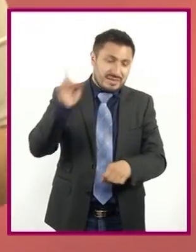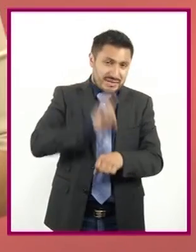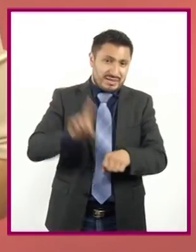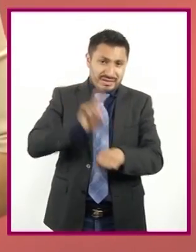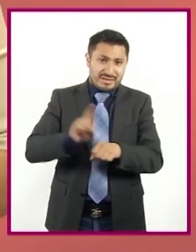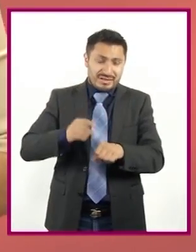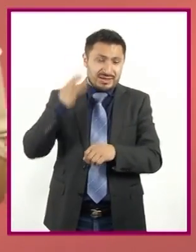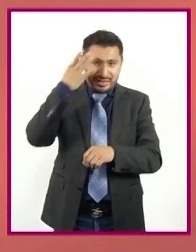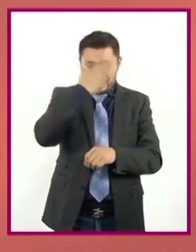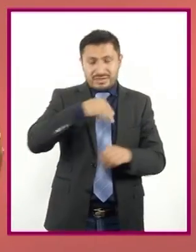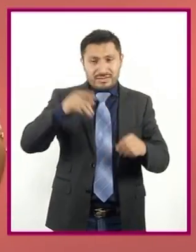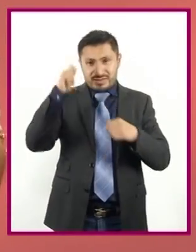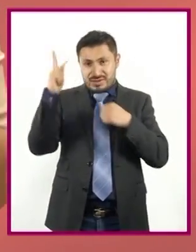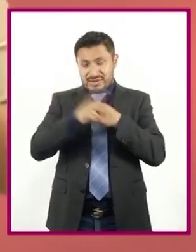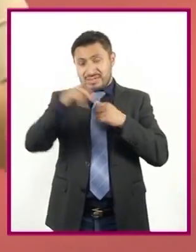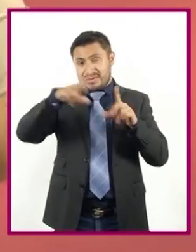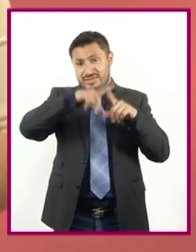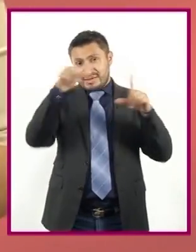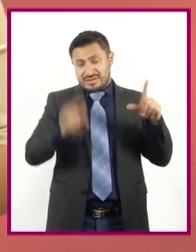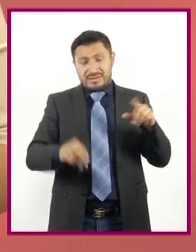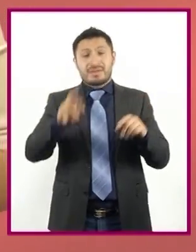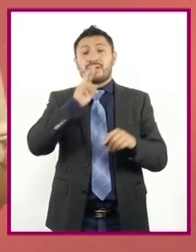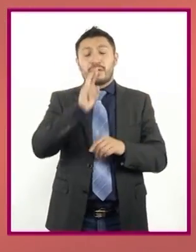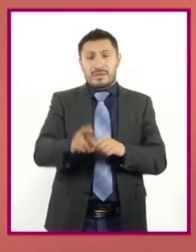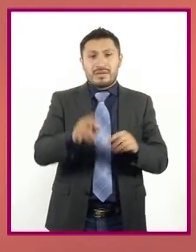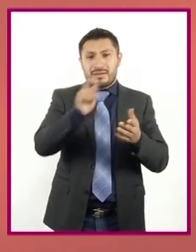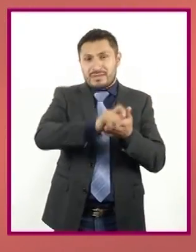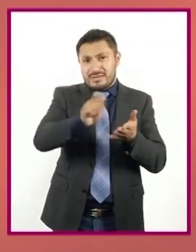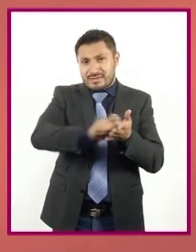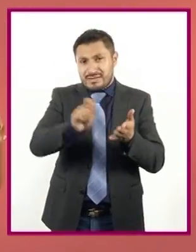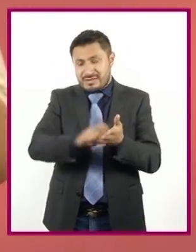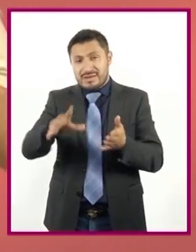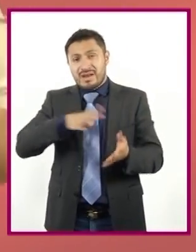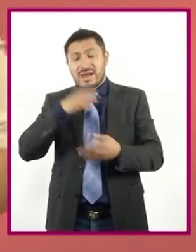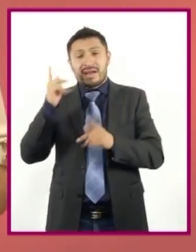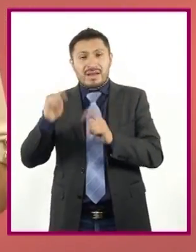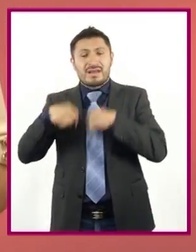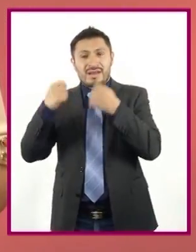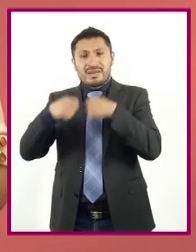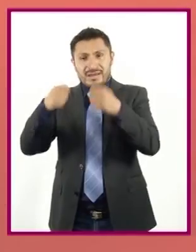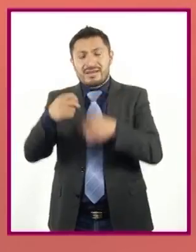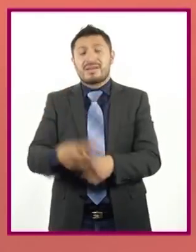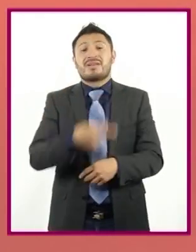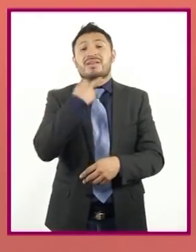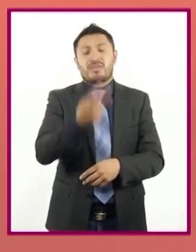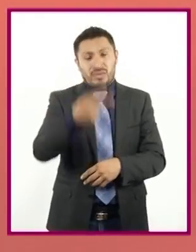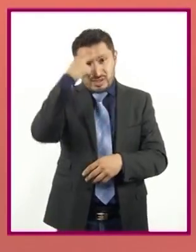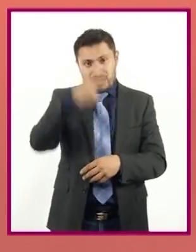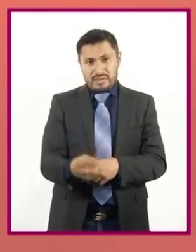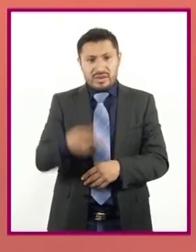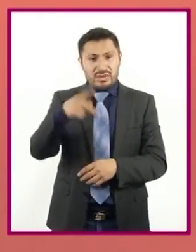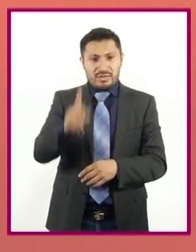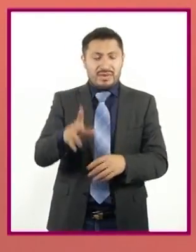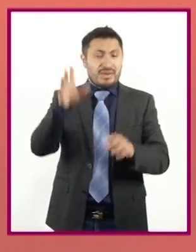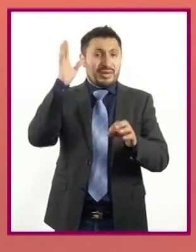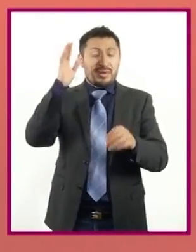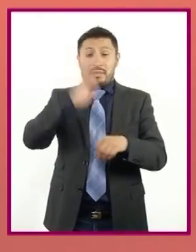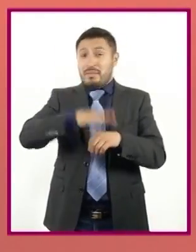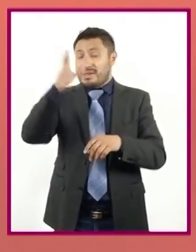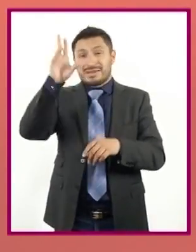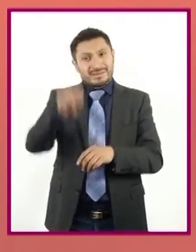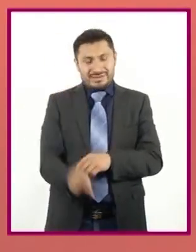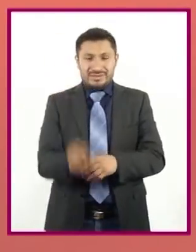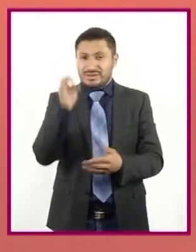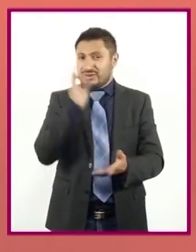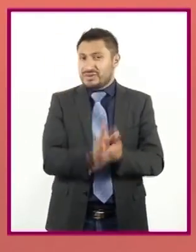maravilloso de nuestro país. El resultado, un texto que contiene las tradiciones orales de México. Pero ya no les cuento más.